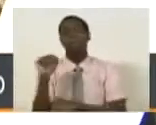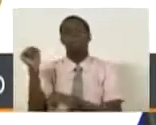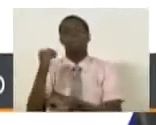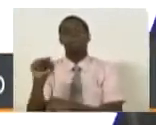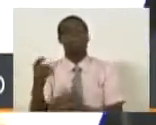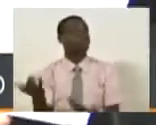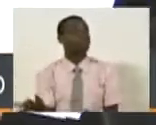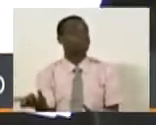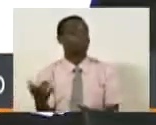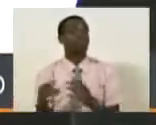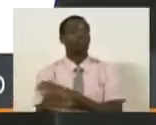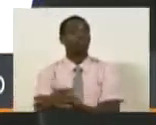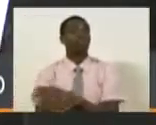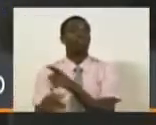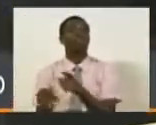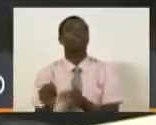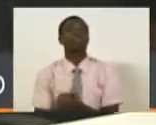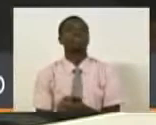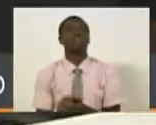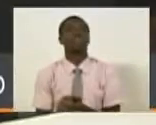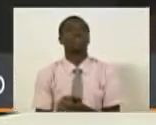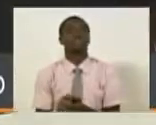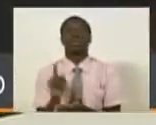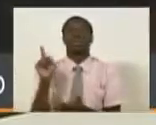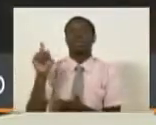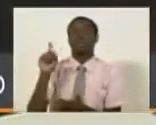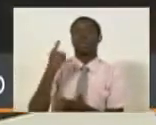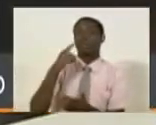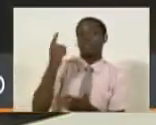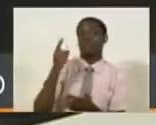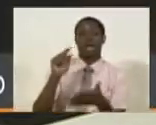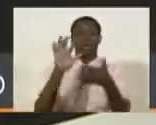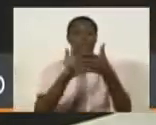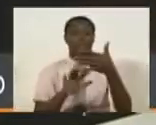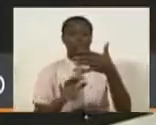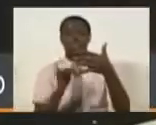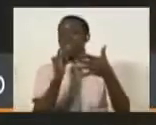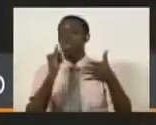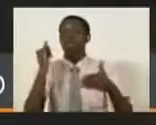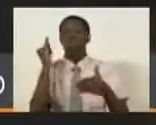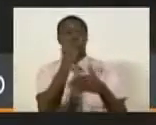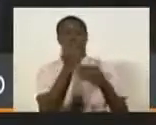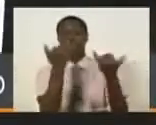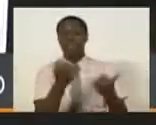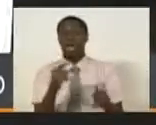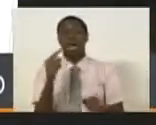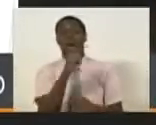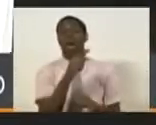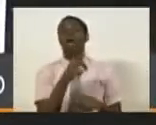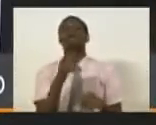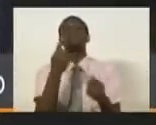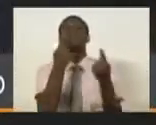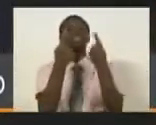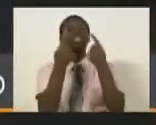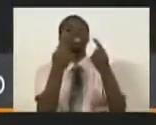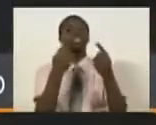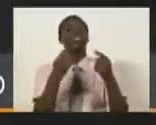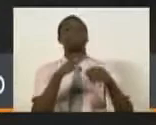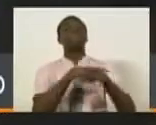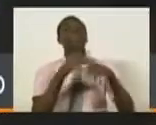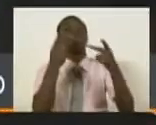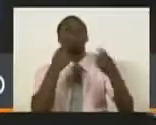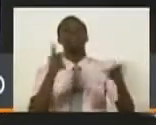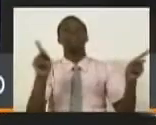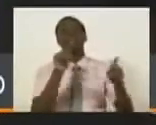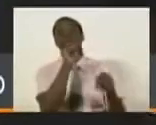acá sale directamente la denuncia para la Fiscalía del Ministerio Público para que se